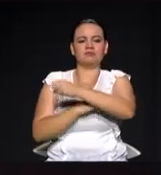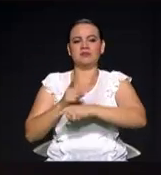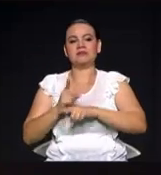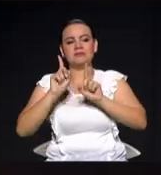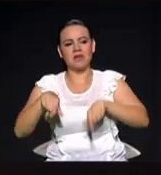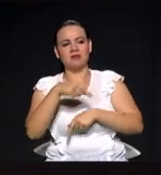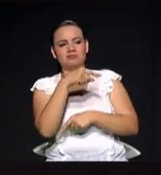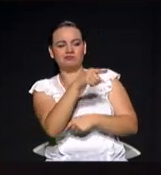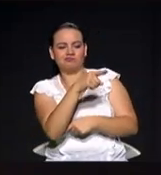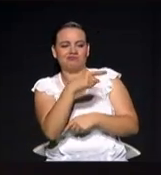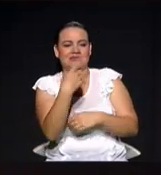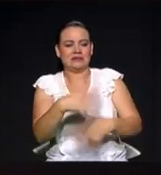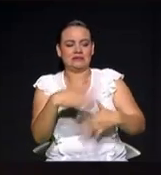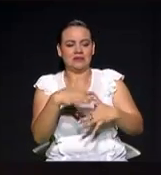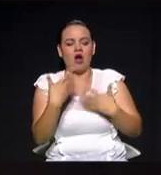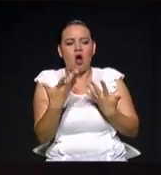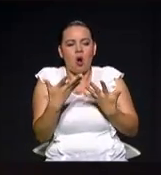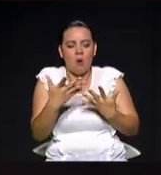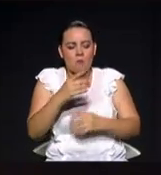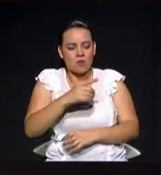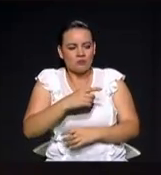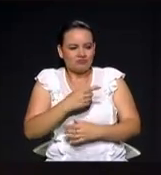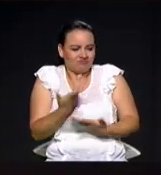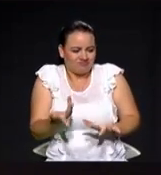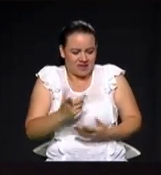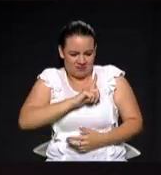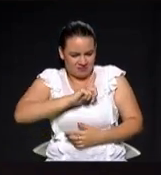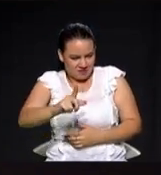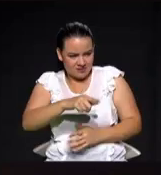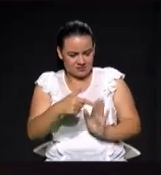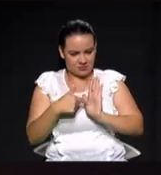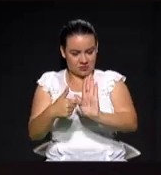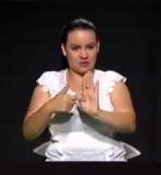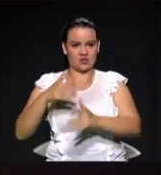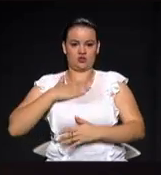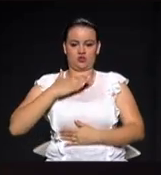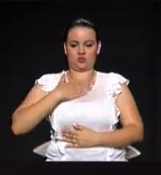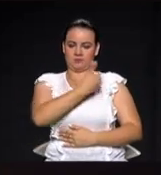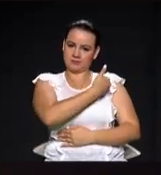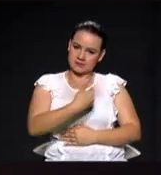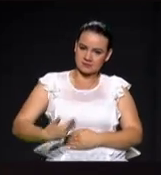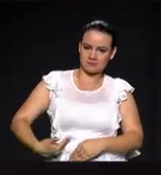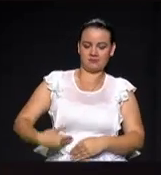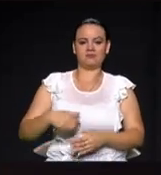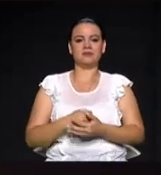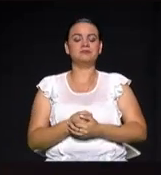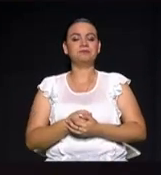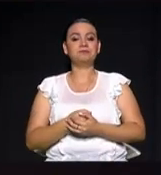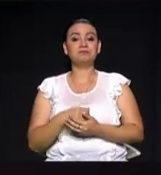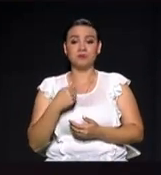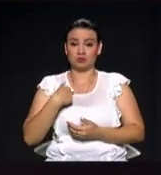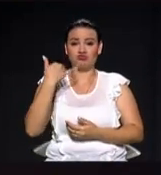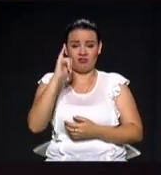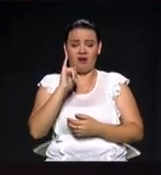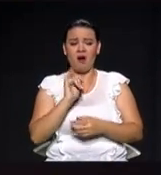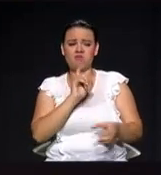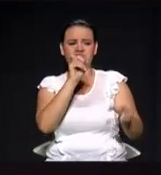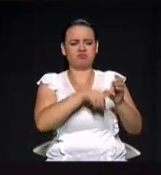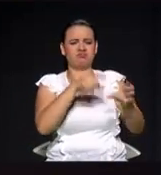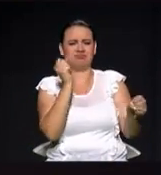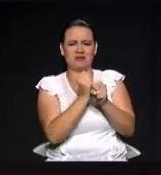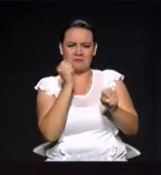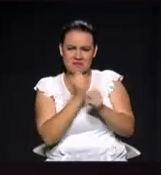área metropolitana y yo como presidenta del área metropolitana que además ya tuve la oportunidad de trabajar allí y además